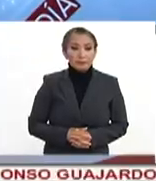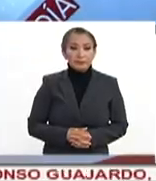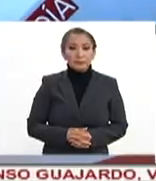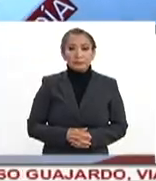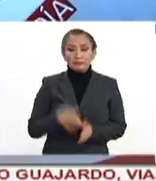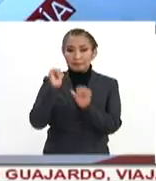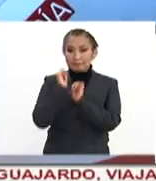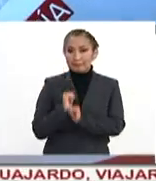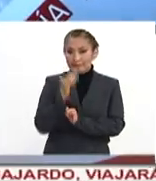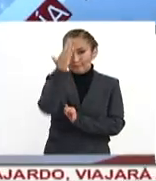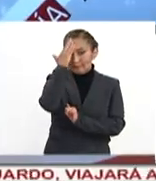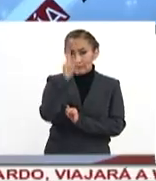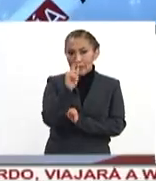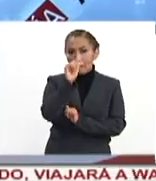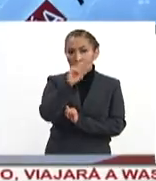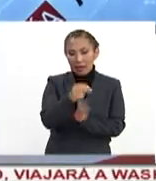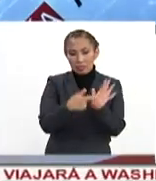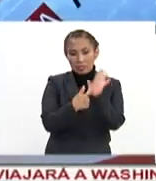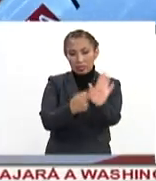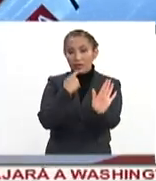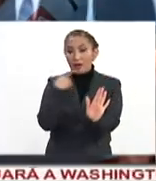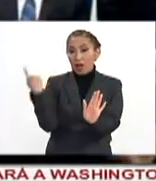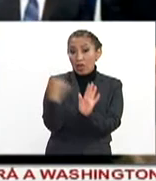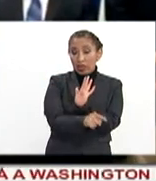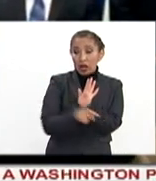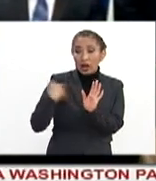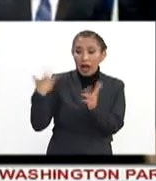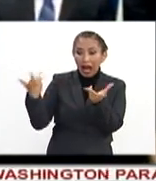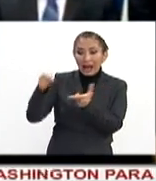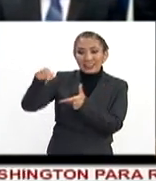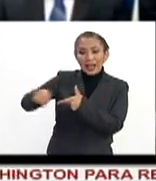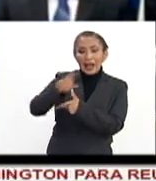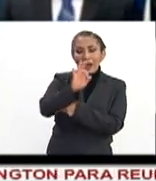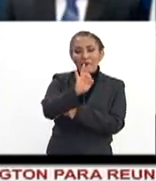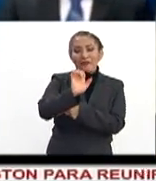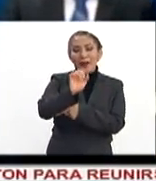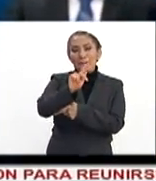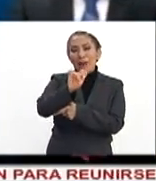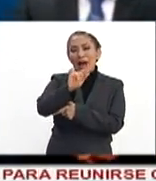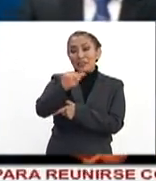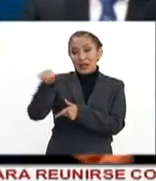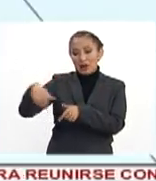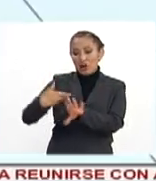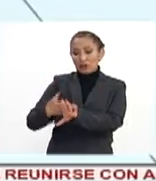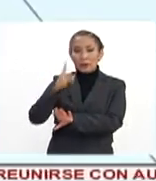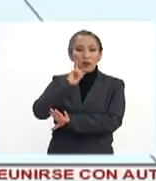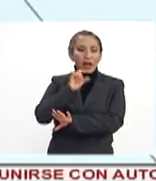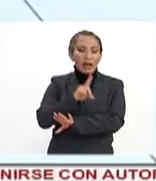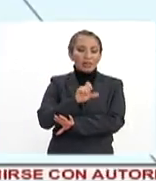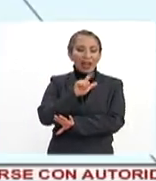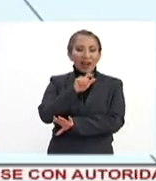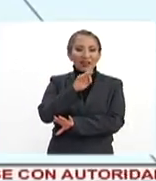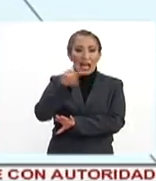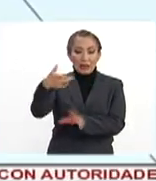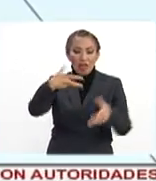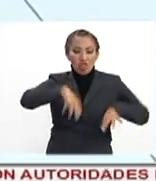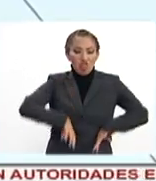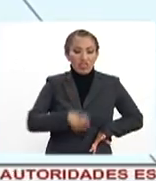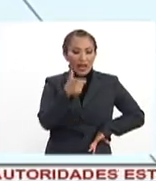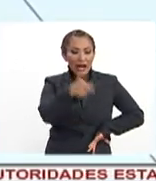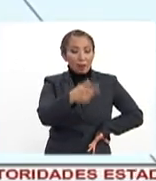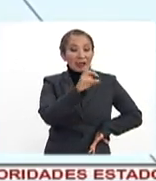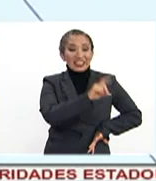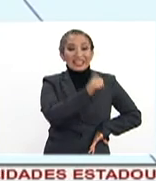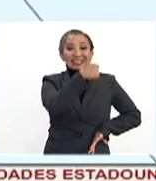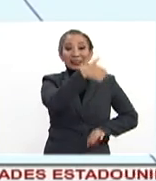La dirigencia nacional del PAN presentó una denuncia de hechos ante la FEPADE en contra de Delfina Gómez. Esto por el presunto desvío de recursos